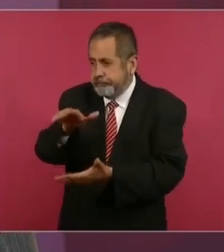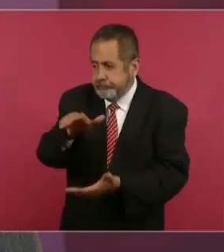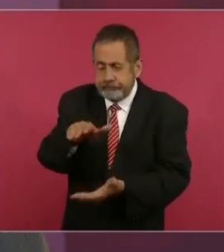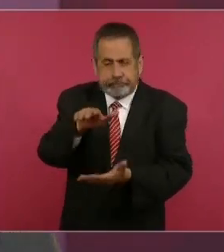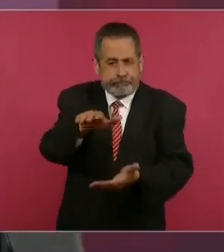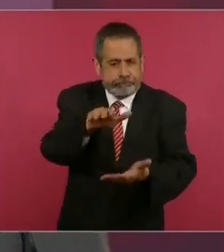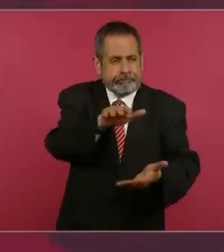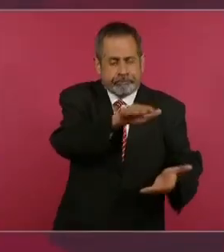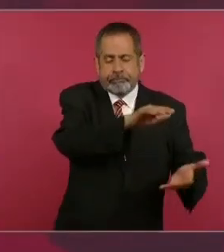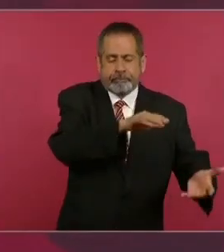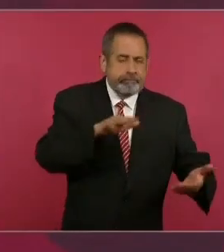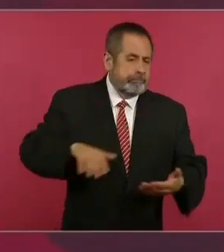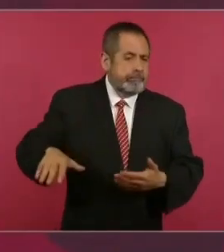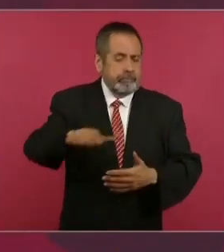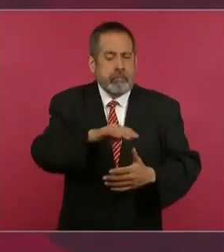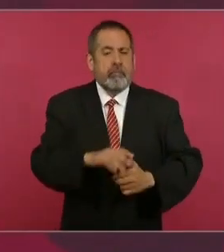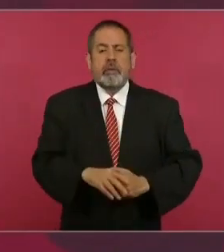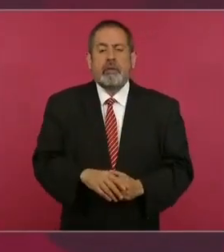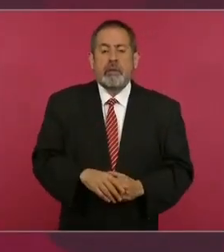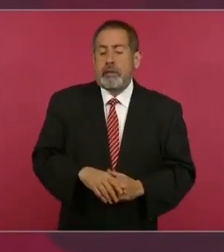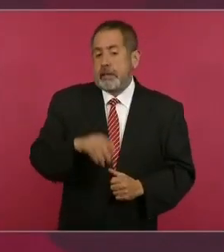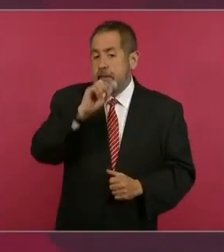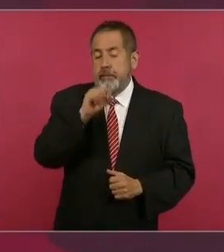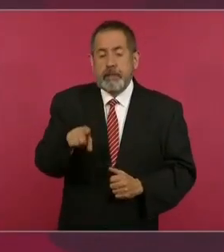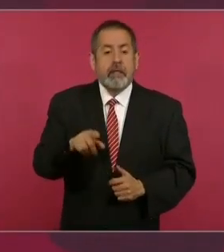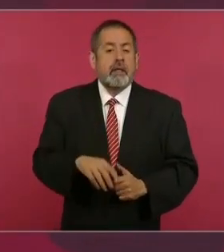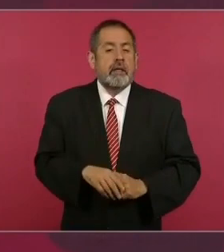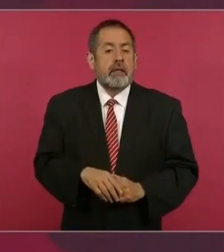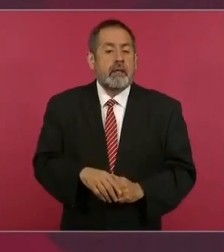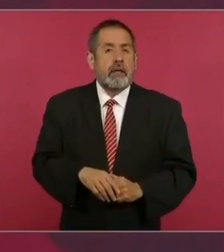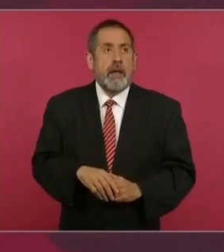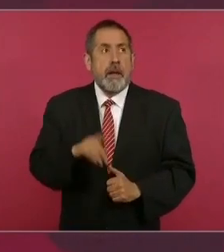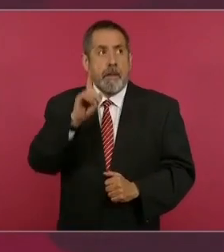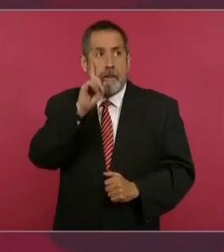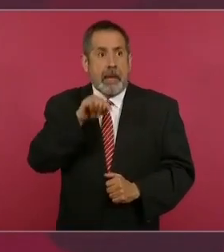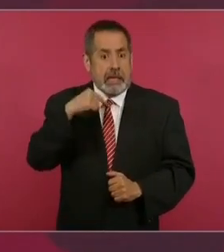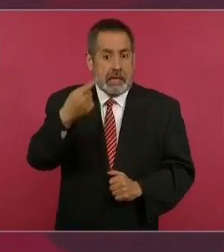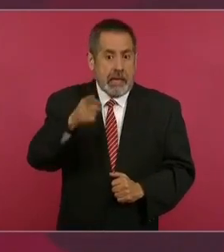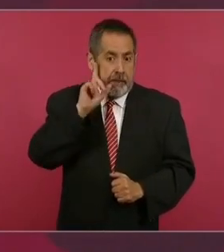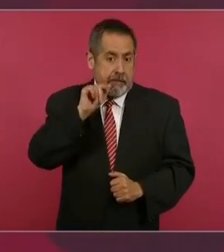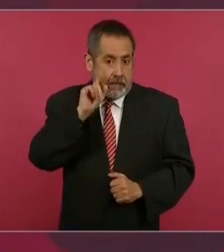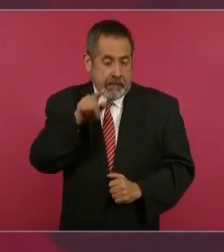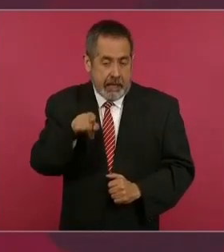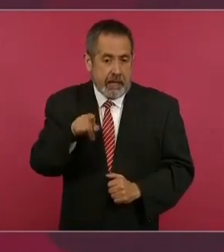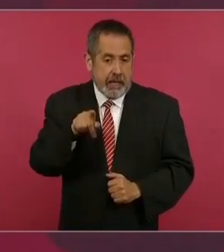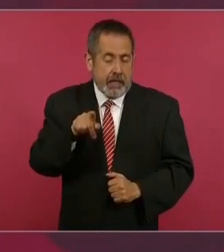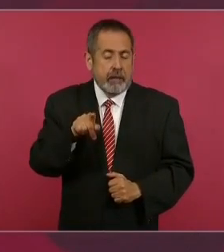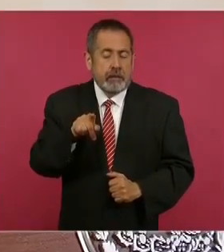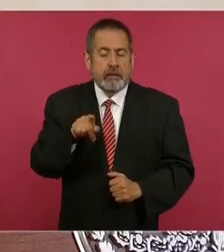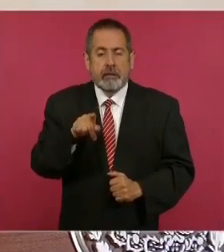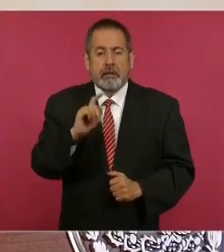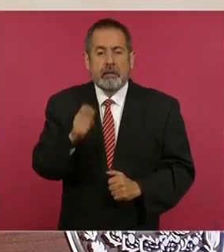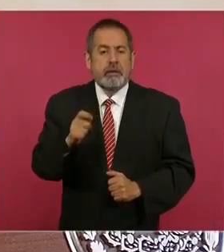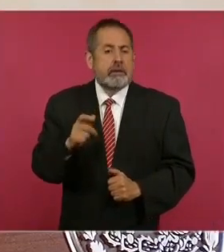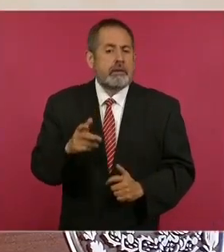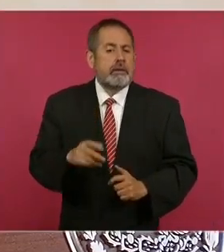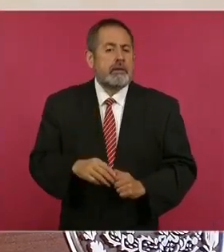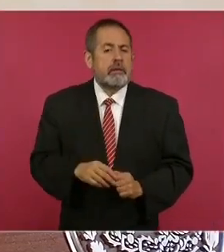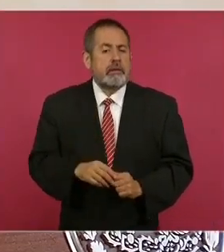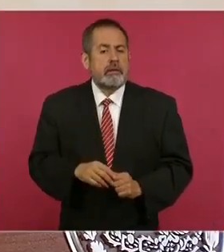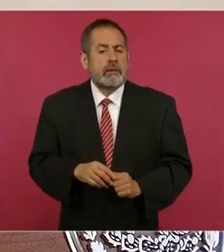estos enseres. También el día de mañana se empieza